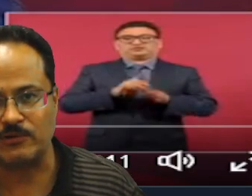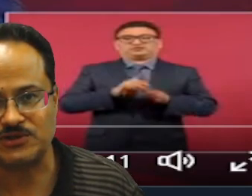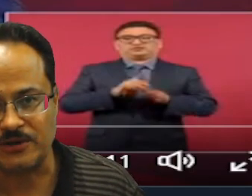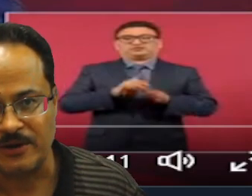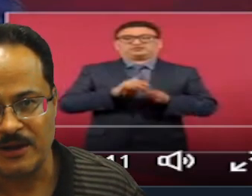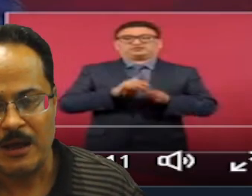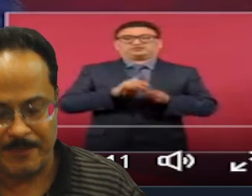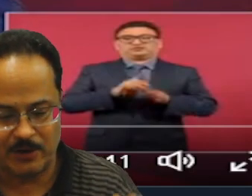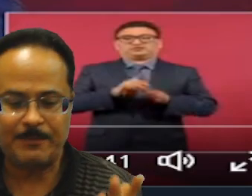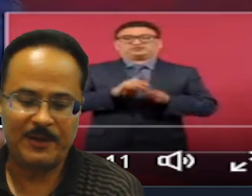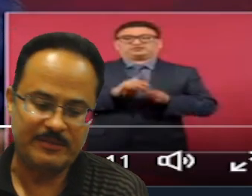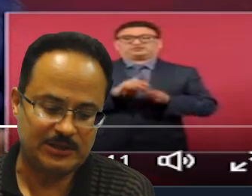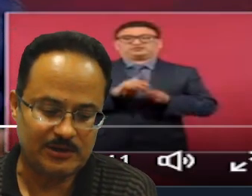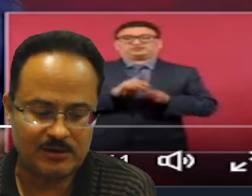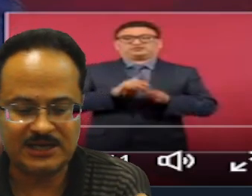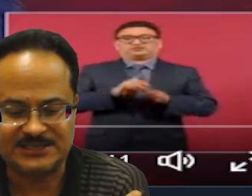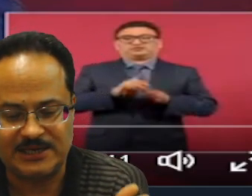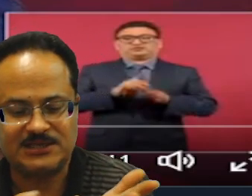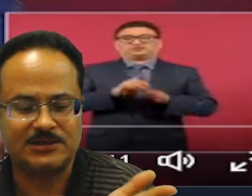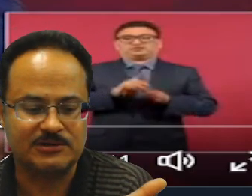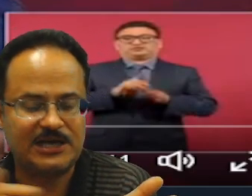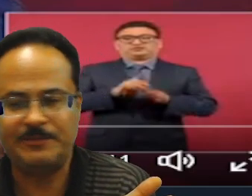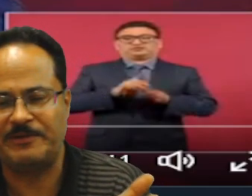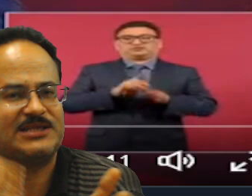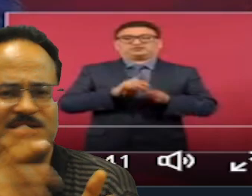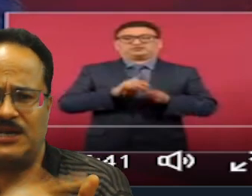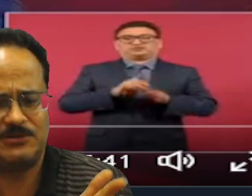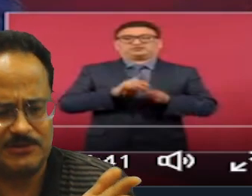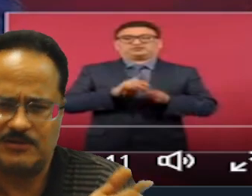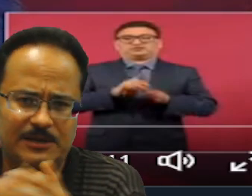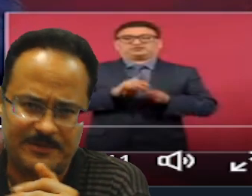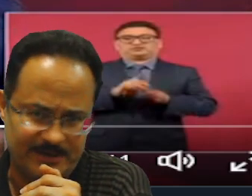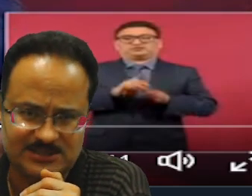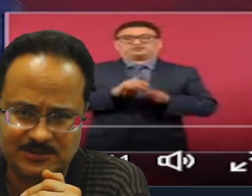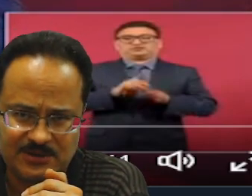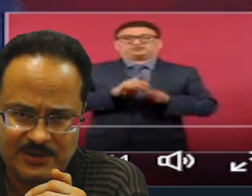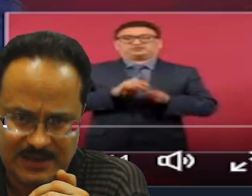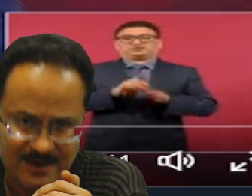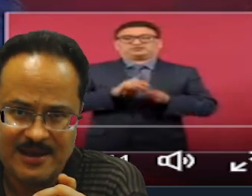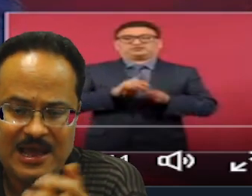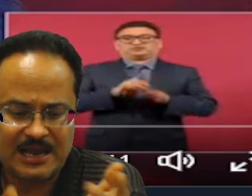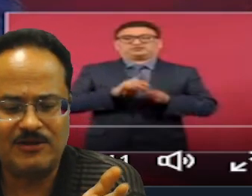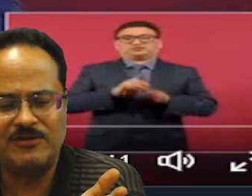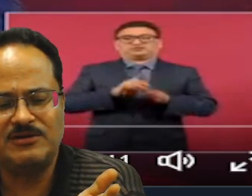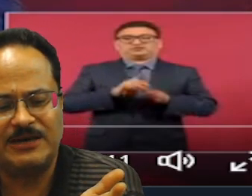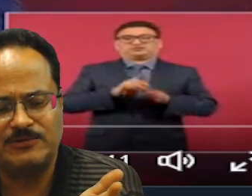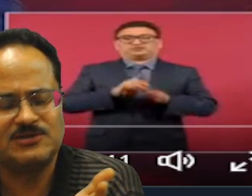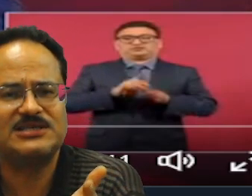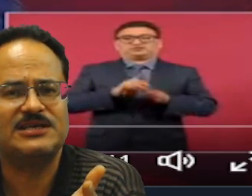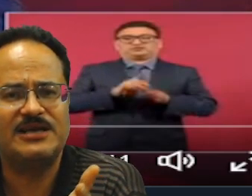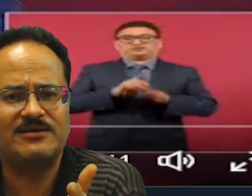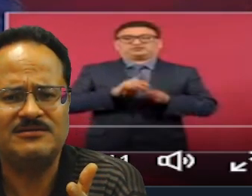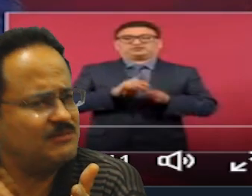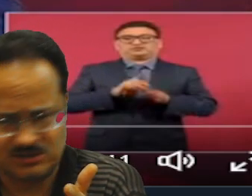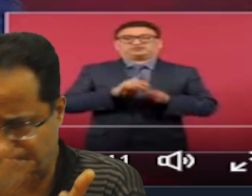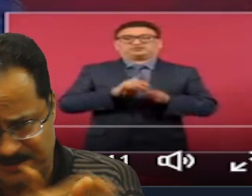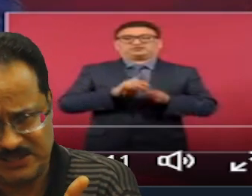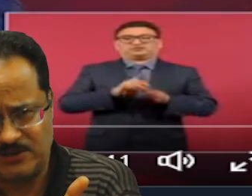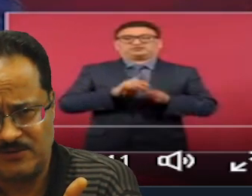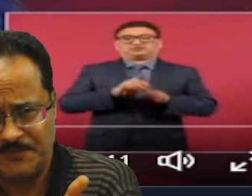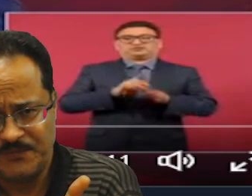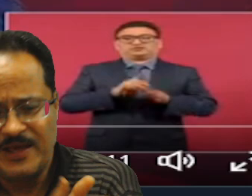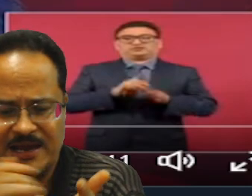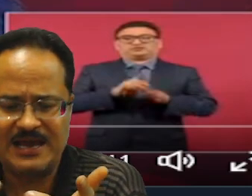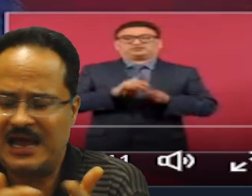con la revolución pero que permitió que Salinas de gortara y privatizara todo lo que privatizó que todos los abusos que se dieron los